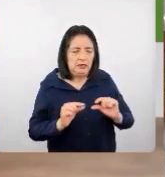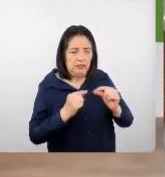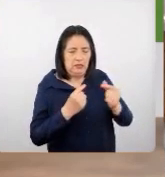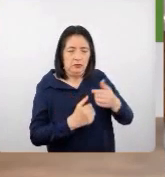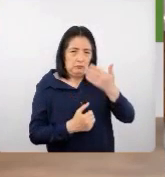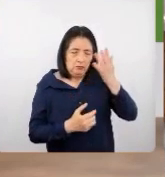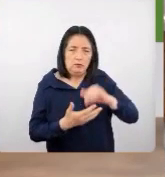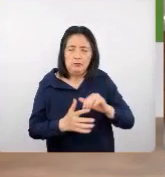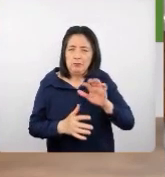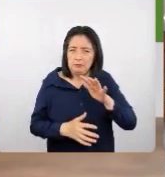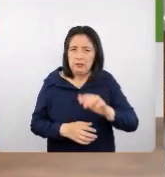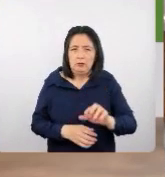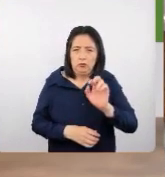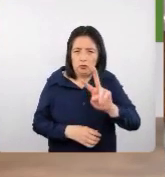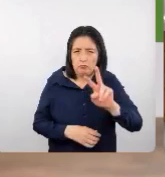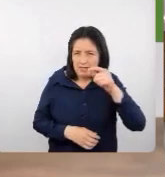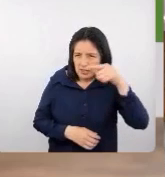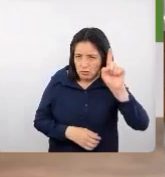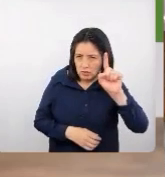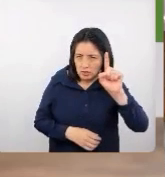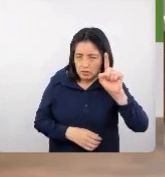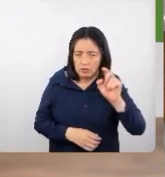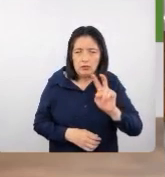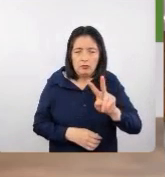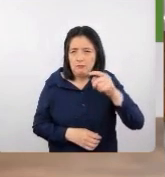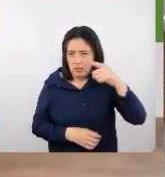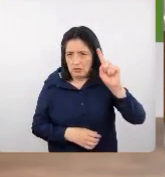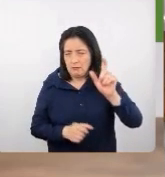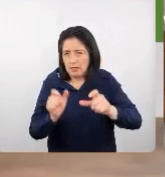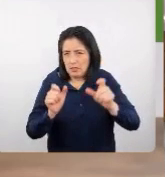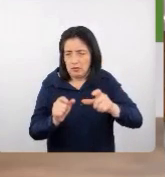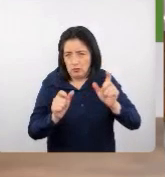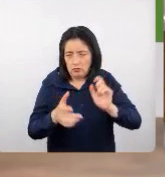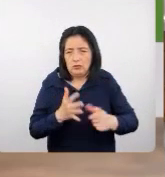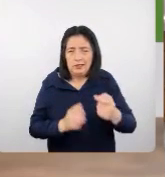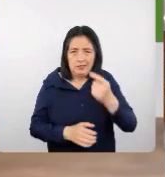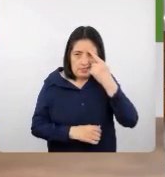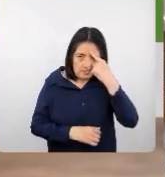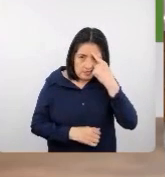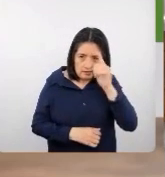2 millones de personas que proceden de la India.